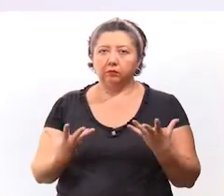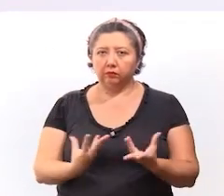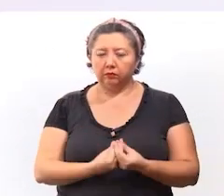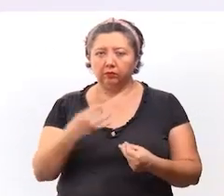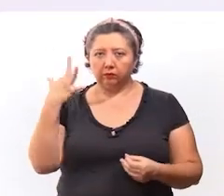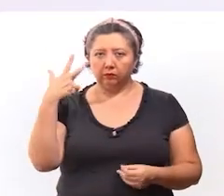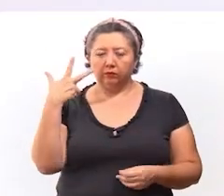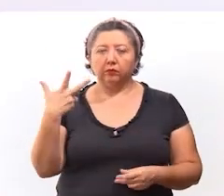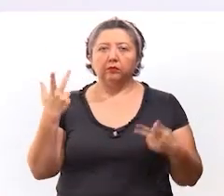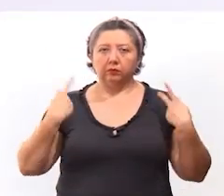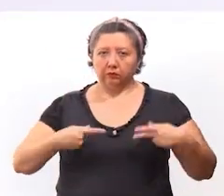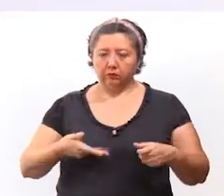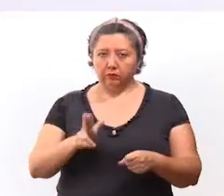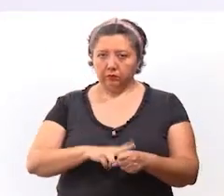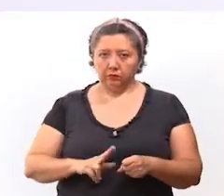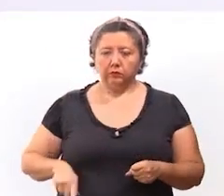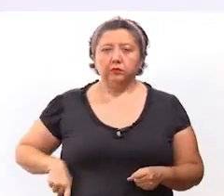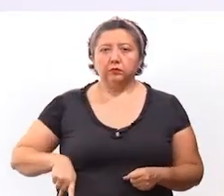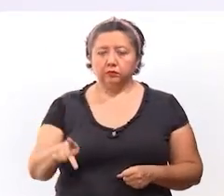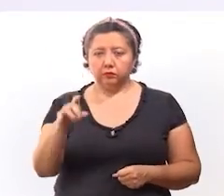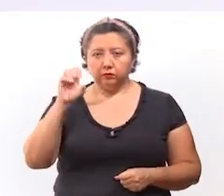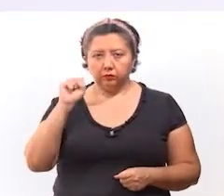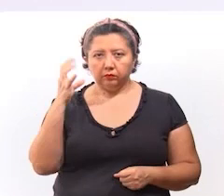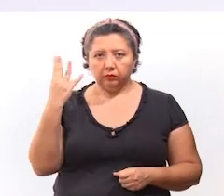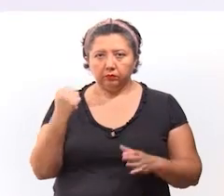tenemos 58 pacientes en hospitales públicos.